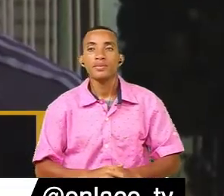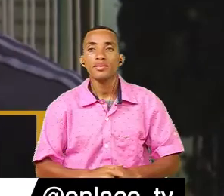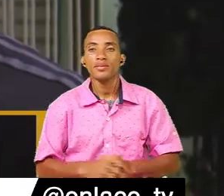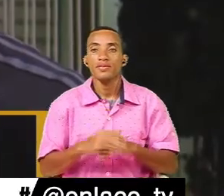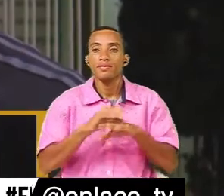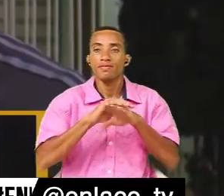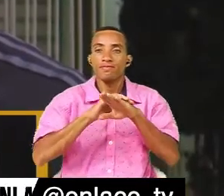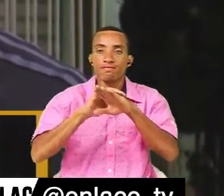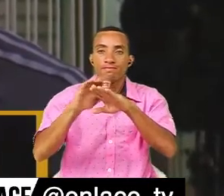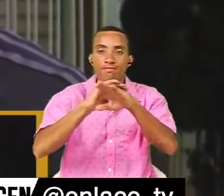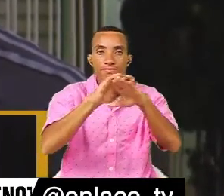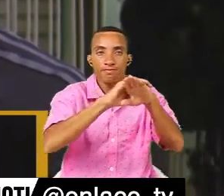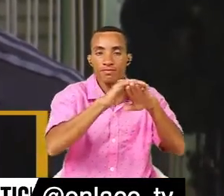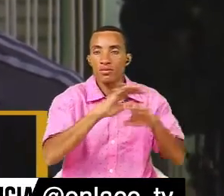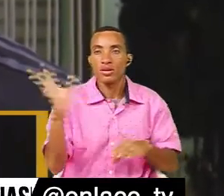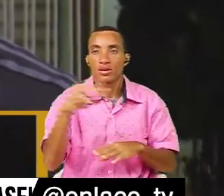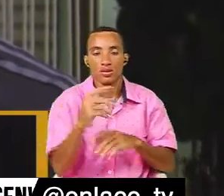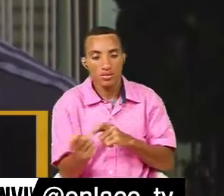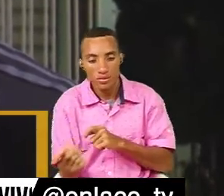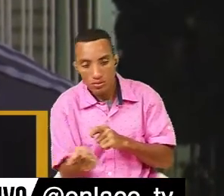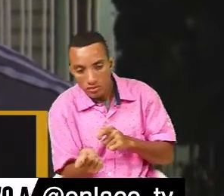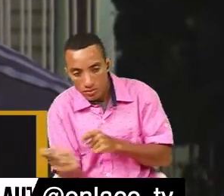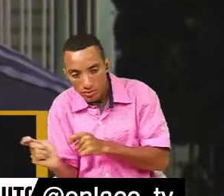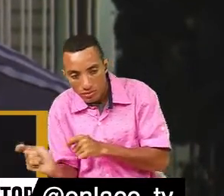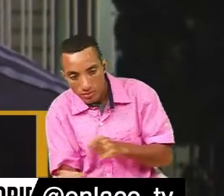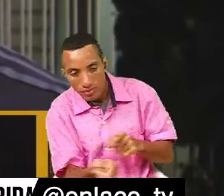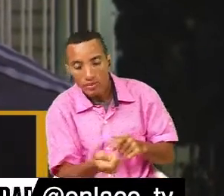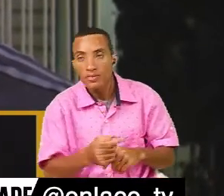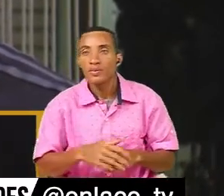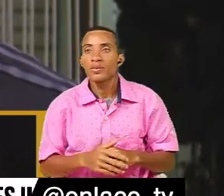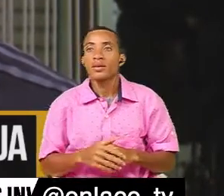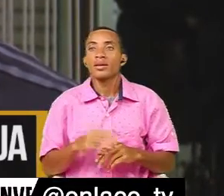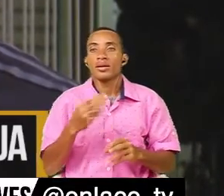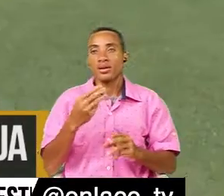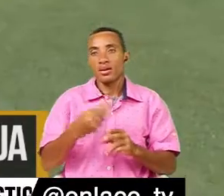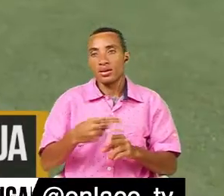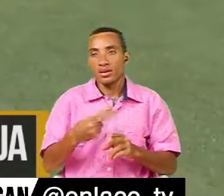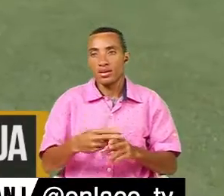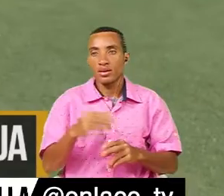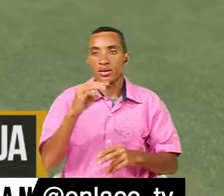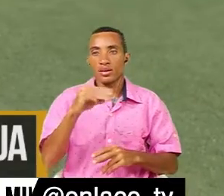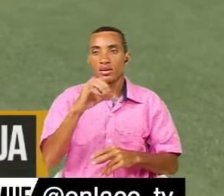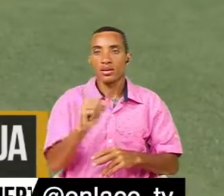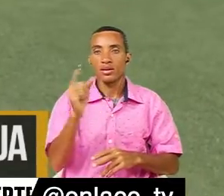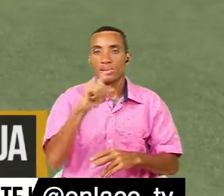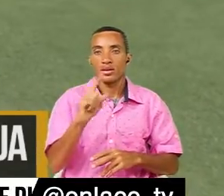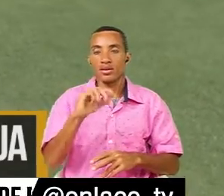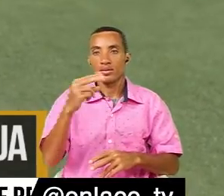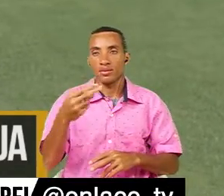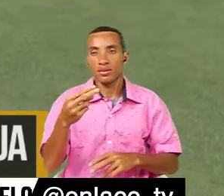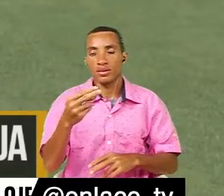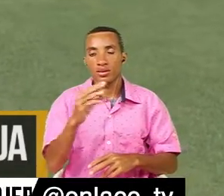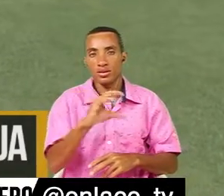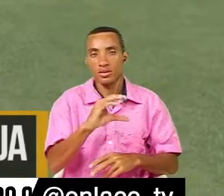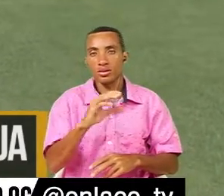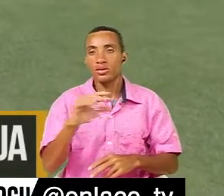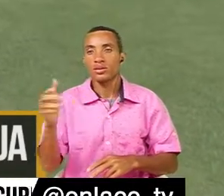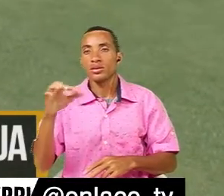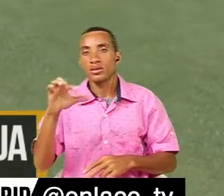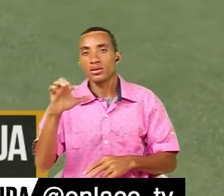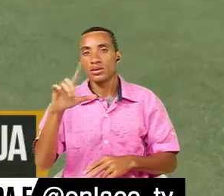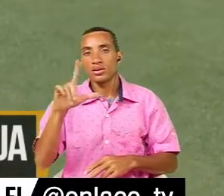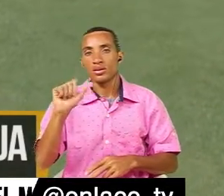todos los golfistas de la ciudad, es un torneo, una modalidad que se denomina Match Play, que es juego por hoyos. Entonces se realizarán las